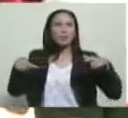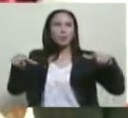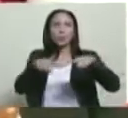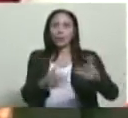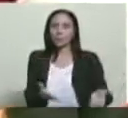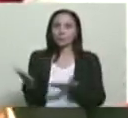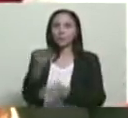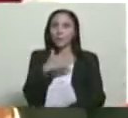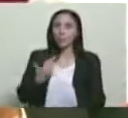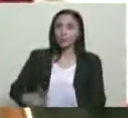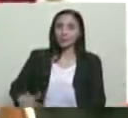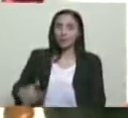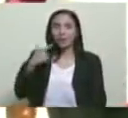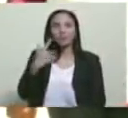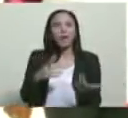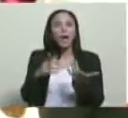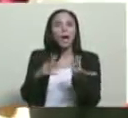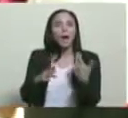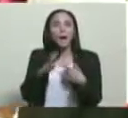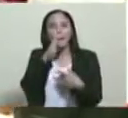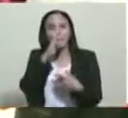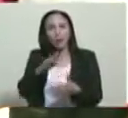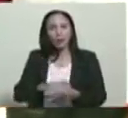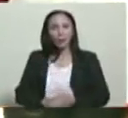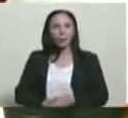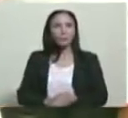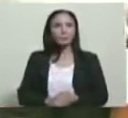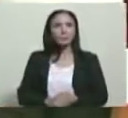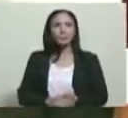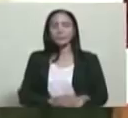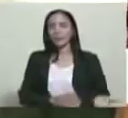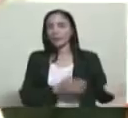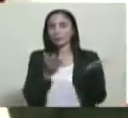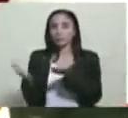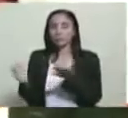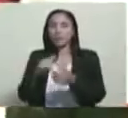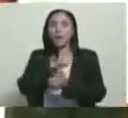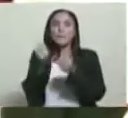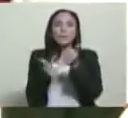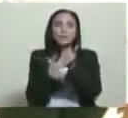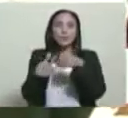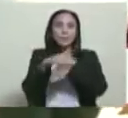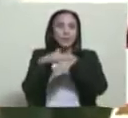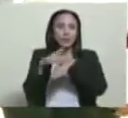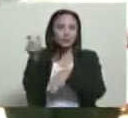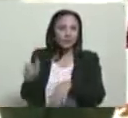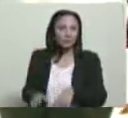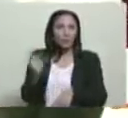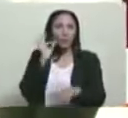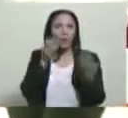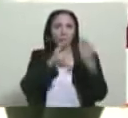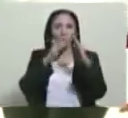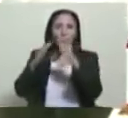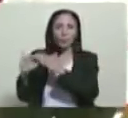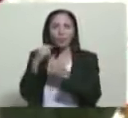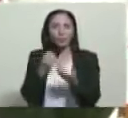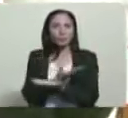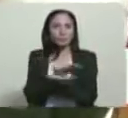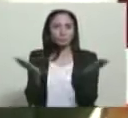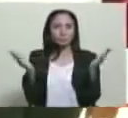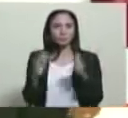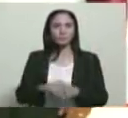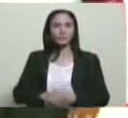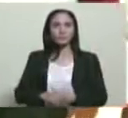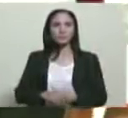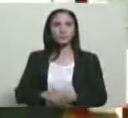la presidenta del Banco del Tesoro, Eneida Laya, la compañera viceministra de Comuna, Gabriela Peña, Eric Goicochea,